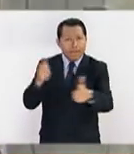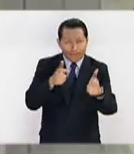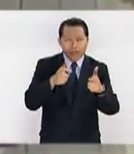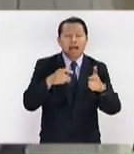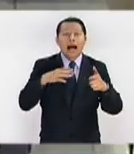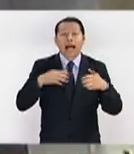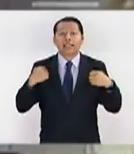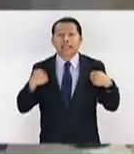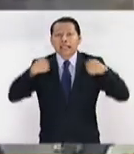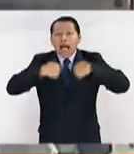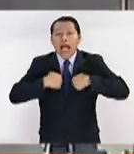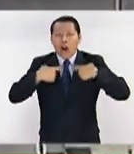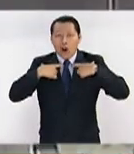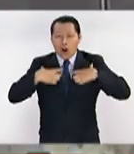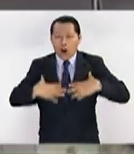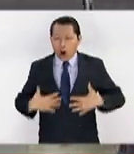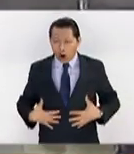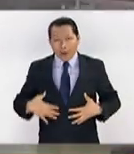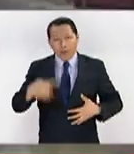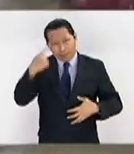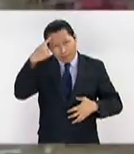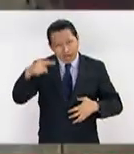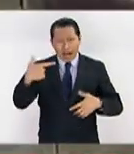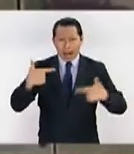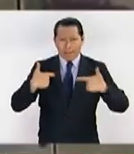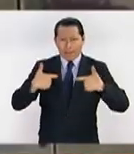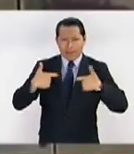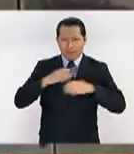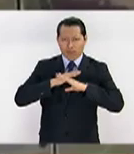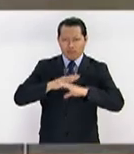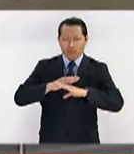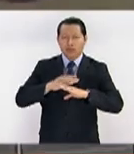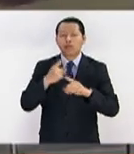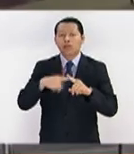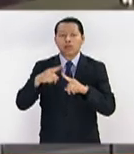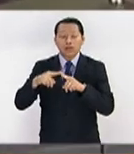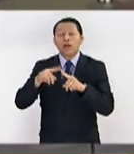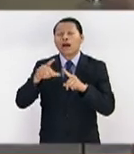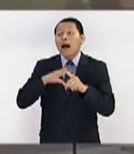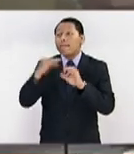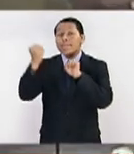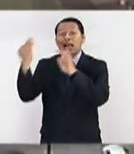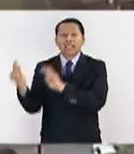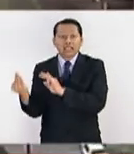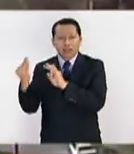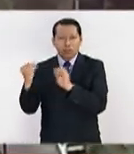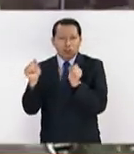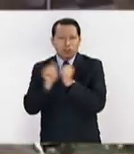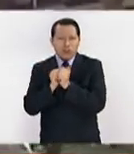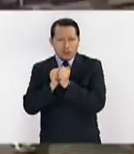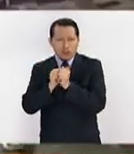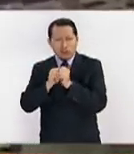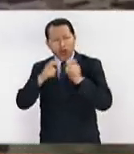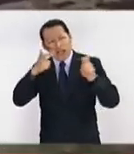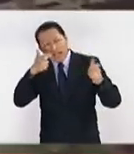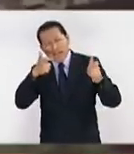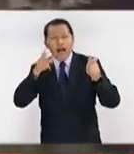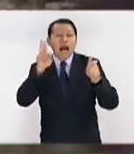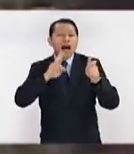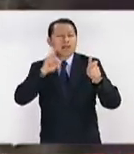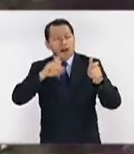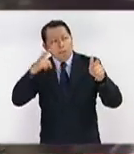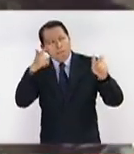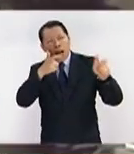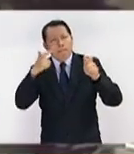antibalas. Cuando Kelly salió de la iglesia, un vecino del lugar, armado con un rifle, intercambió disparos con